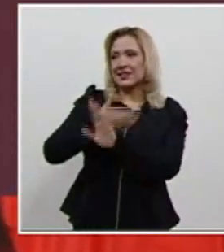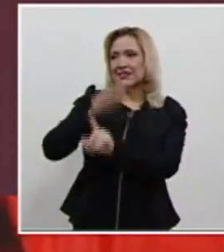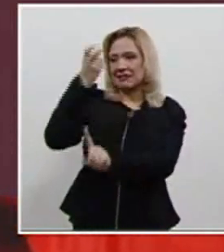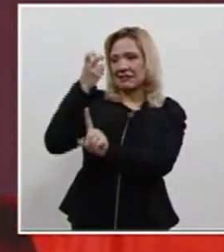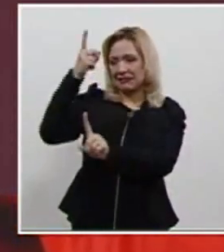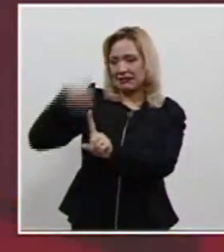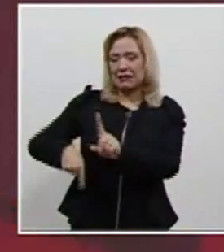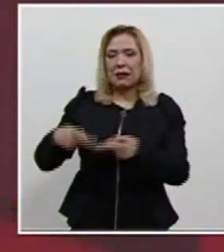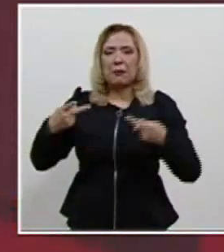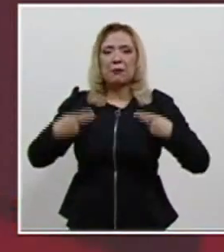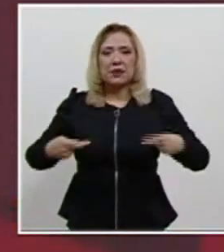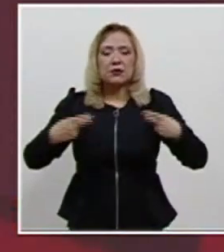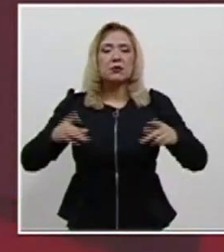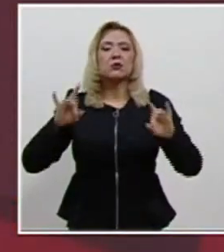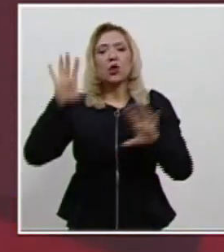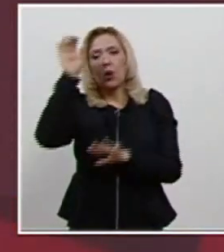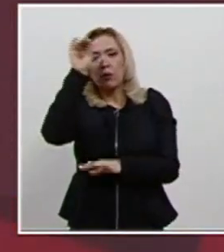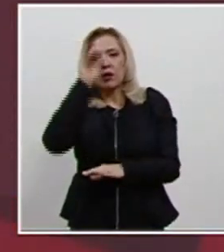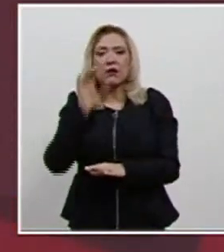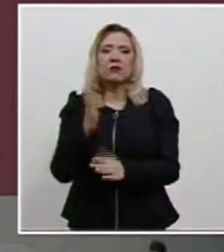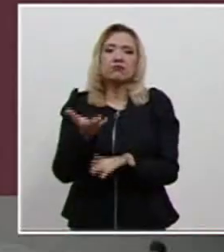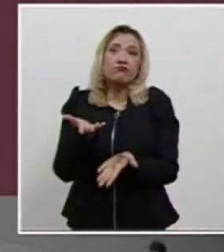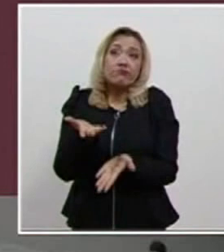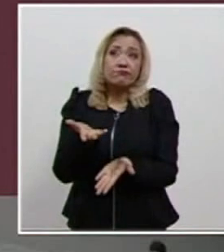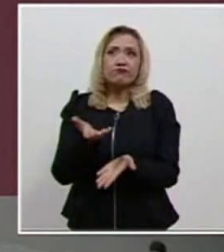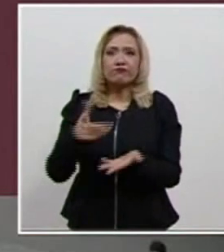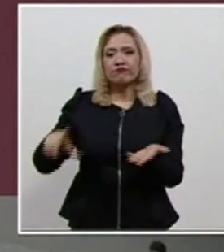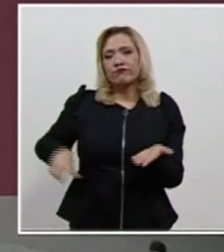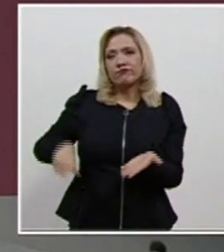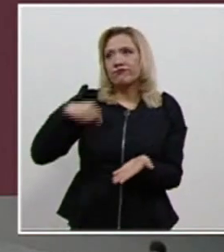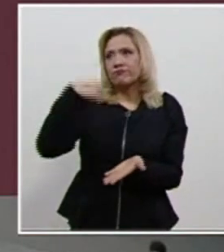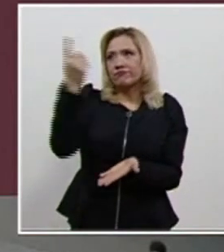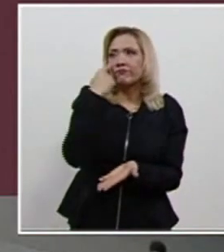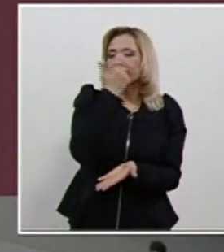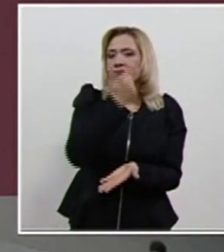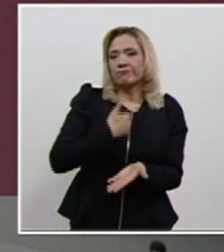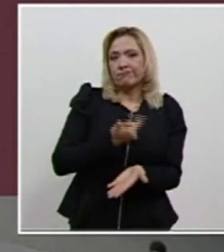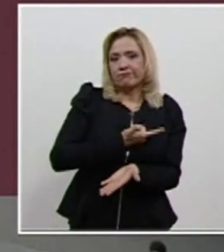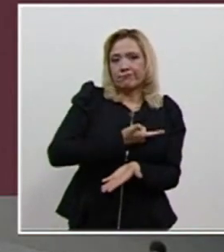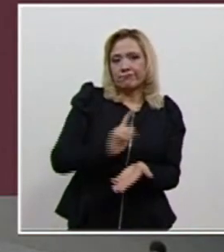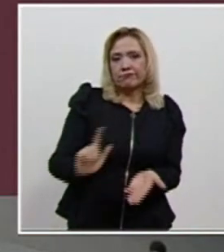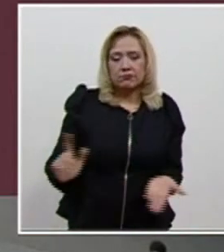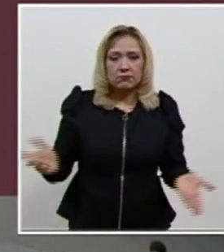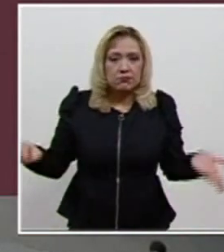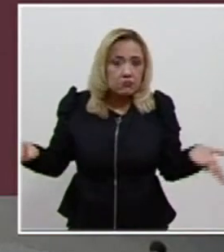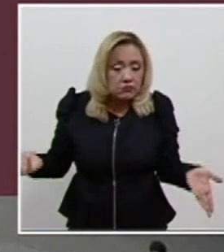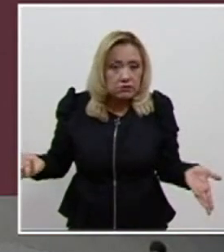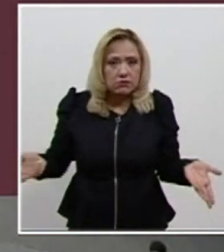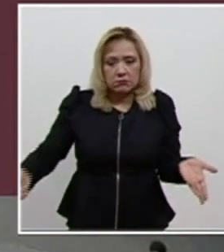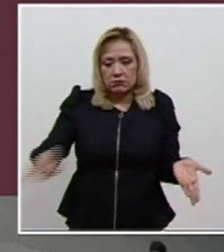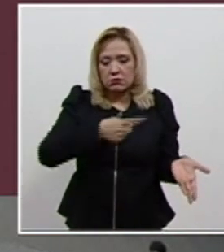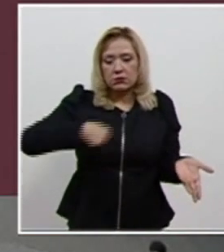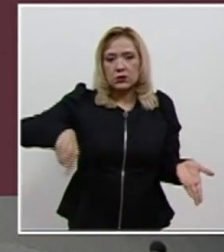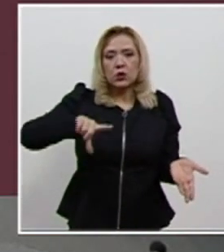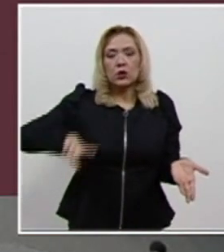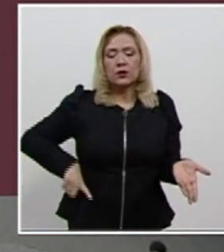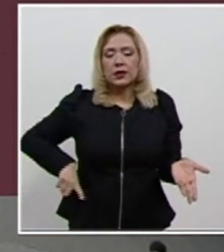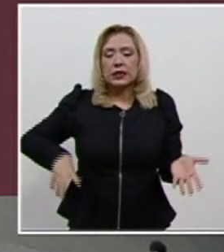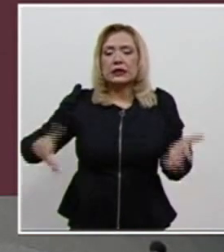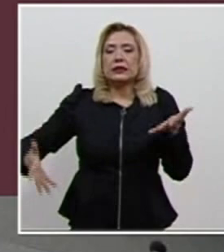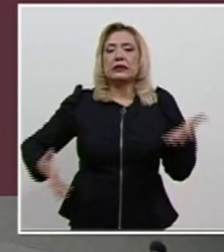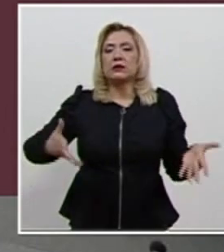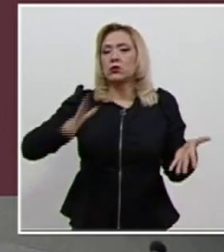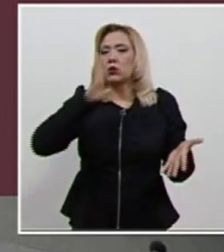ciudadanos que emiten comentarios incómodos sobre el gobierno en turno y que los servidores públicos tienen límites para difundir